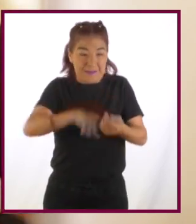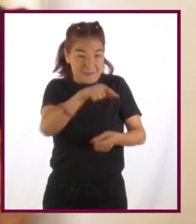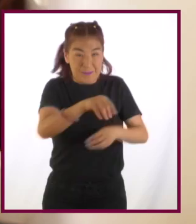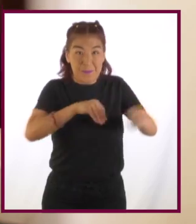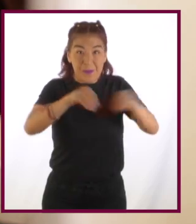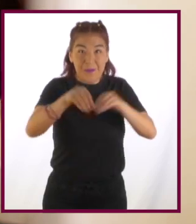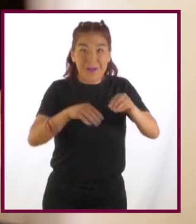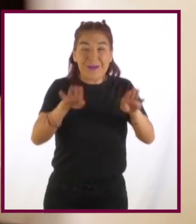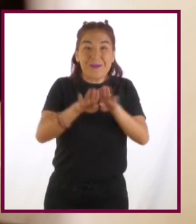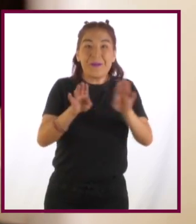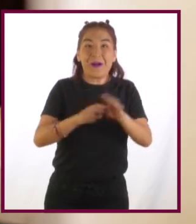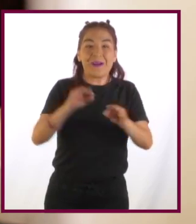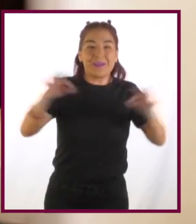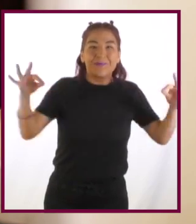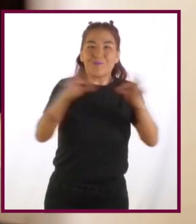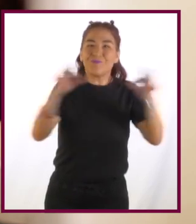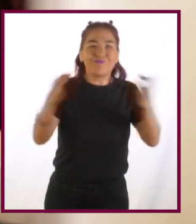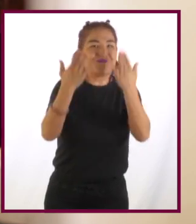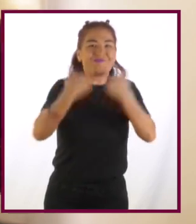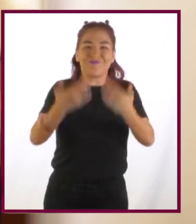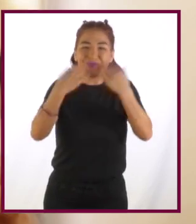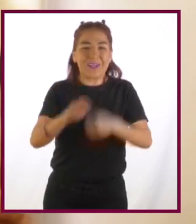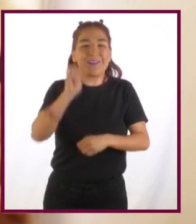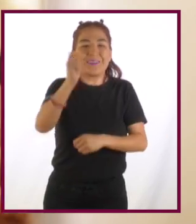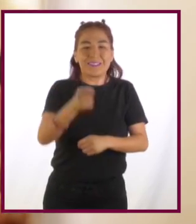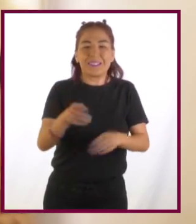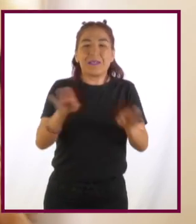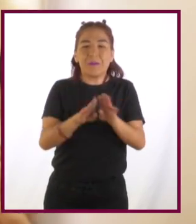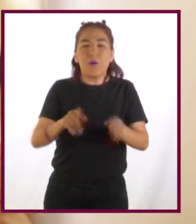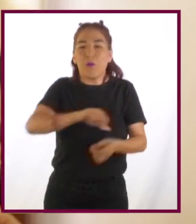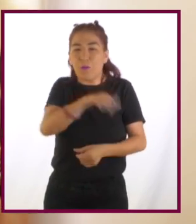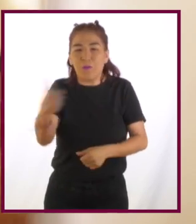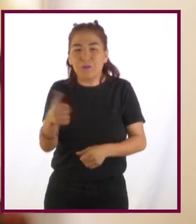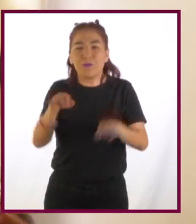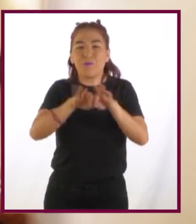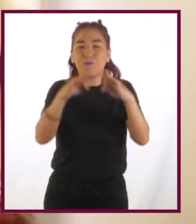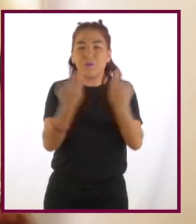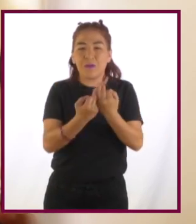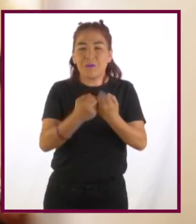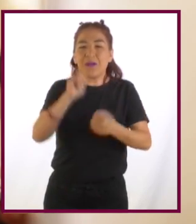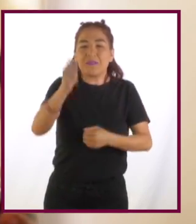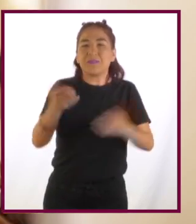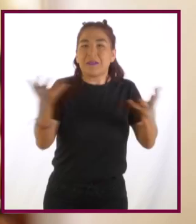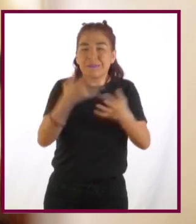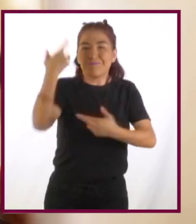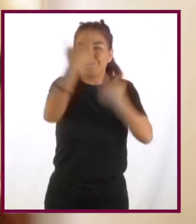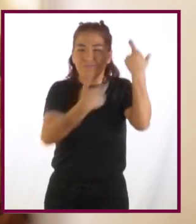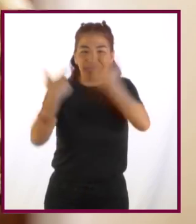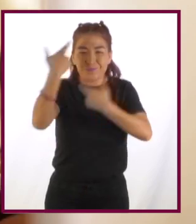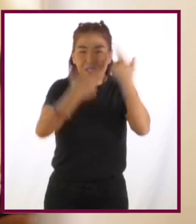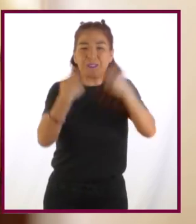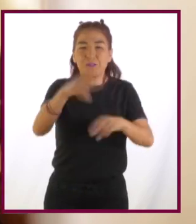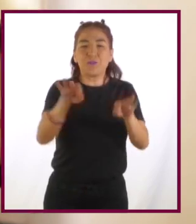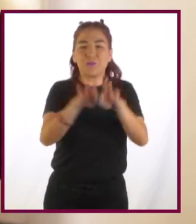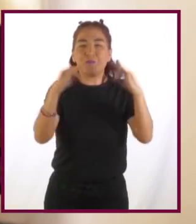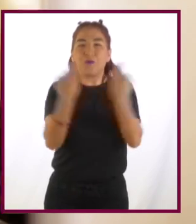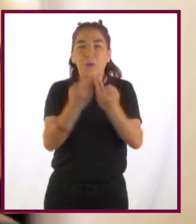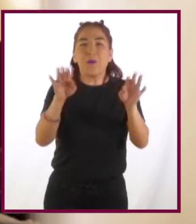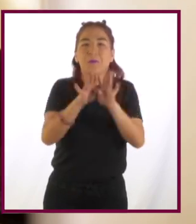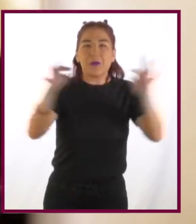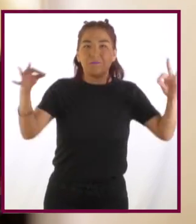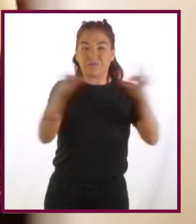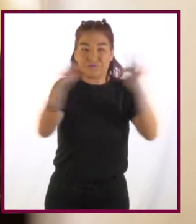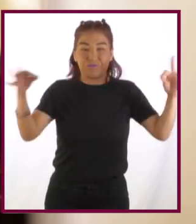cuerpo infinitamente sea elástico o se estire o se contraiga. Entonces, ¿en qué momento nosotros evaluamos que